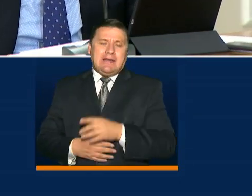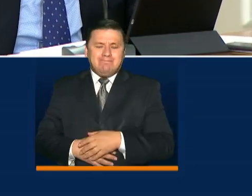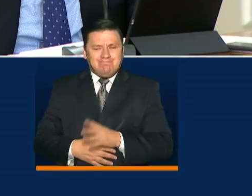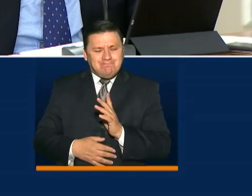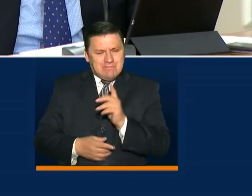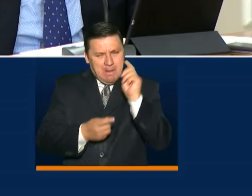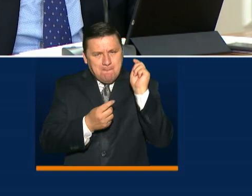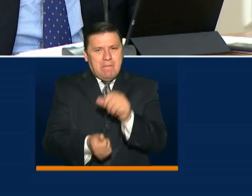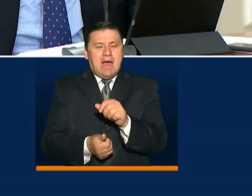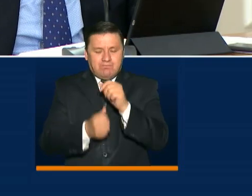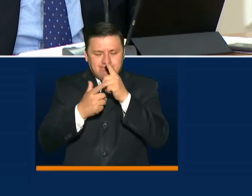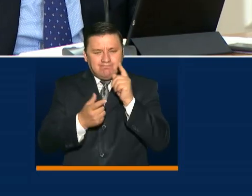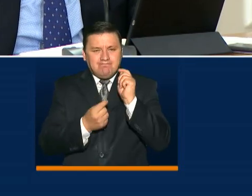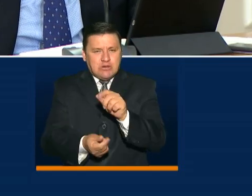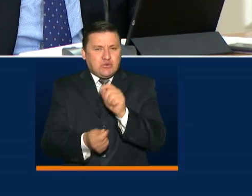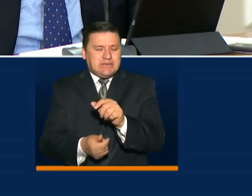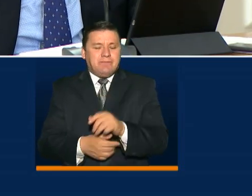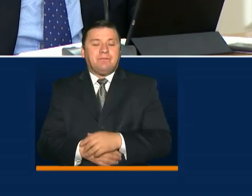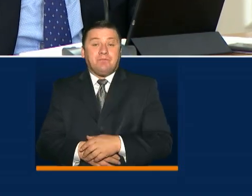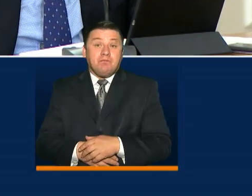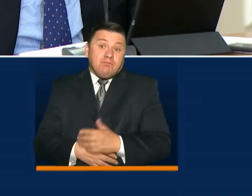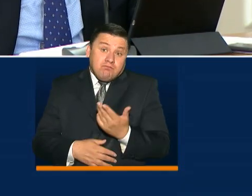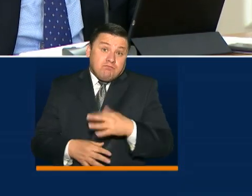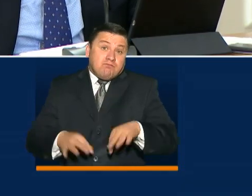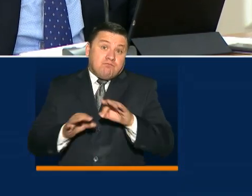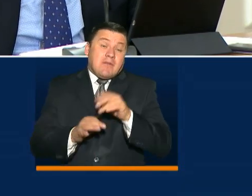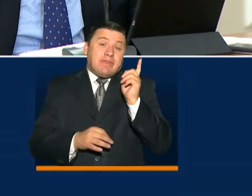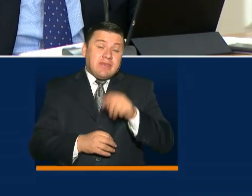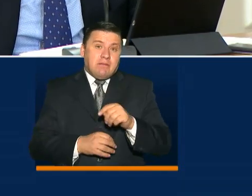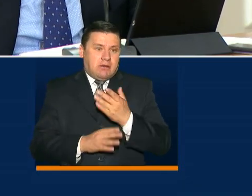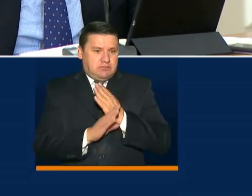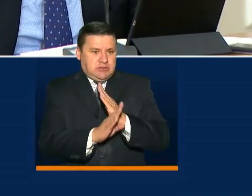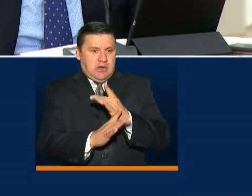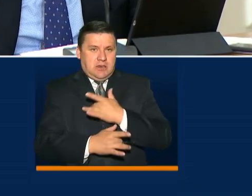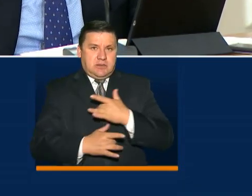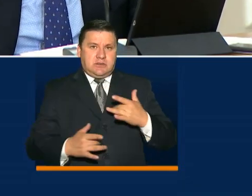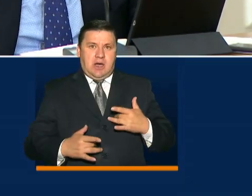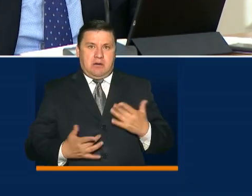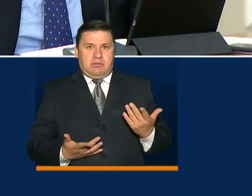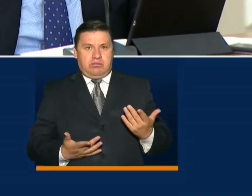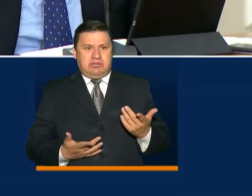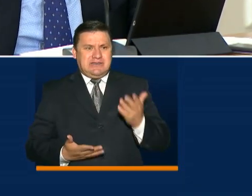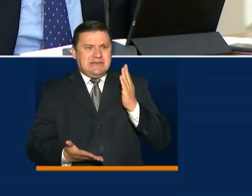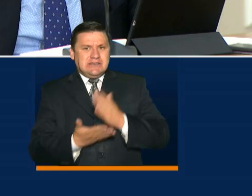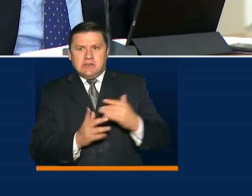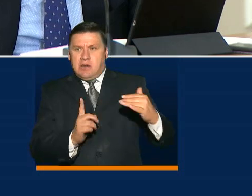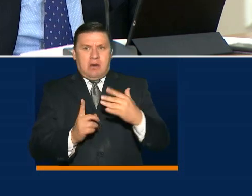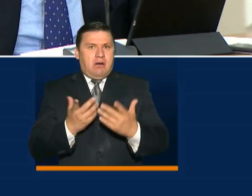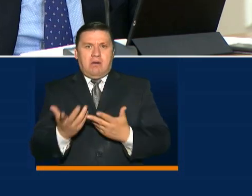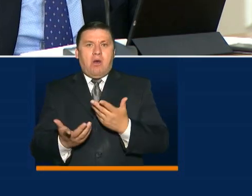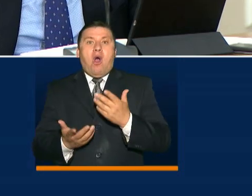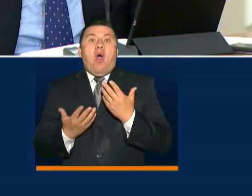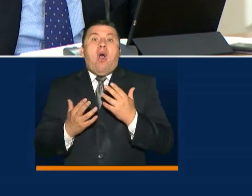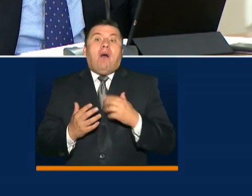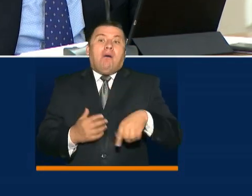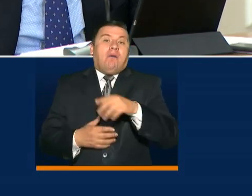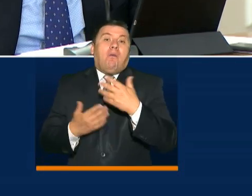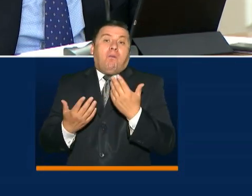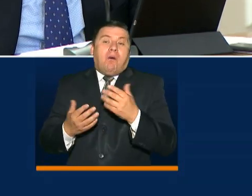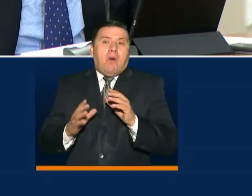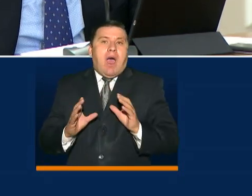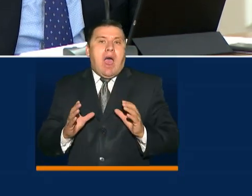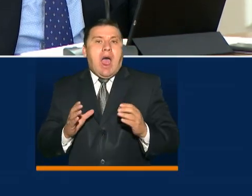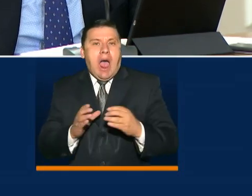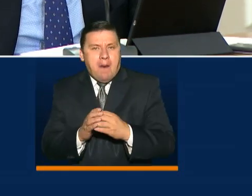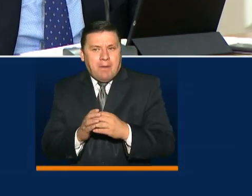que es interesante, y es justamente para proteger la vida y la salud en el marco de la emergencia sanitaria, tener la posibilidad de